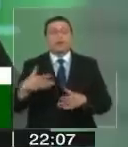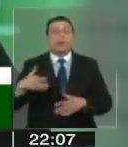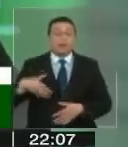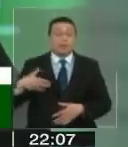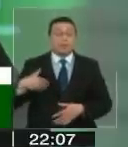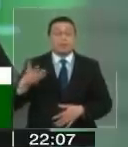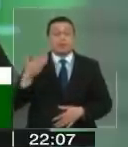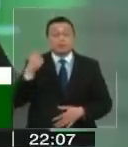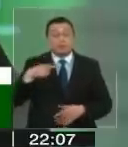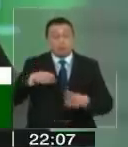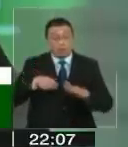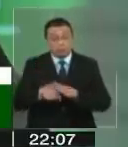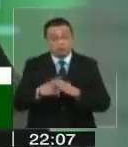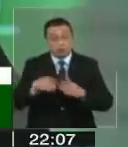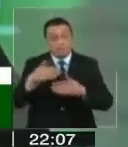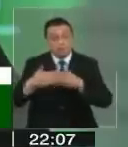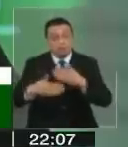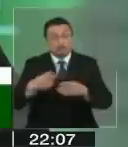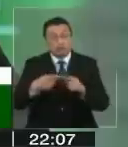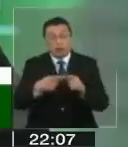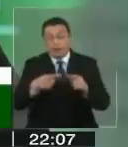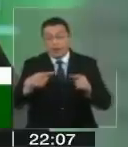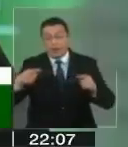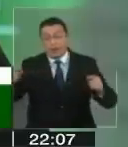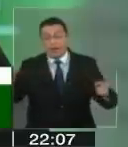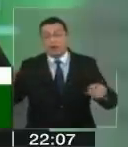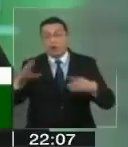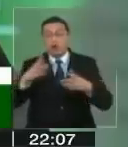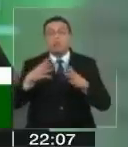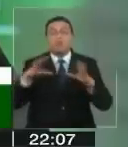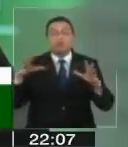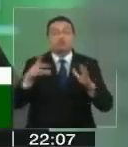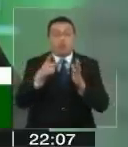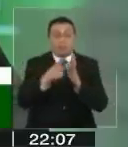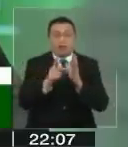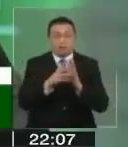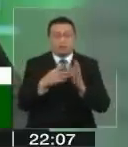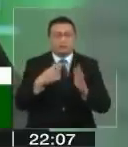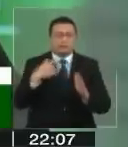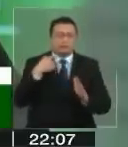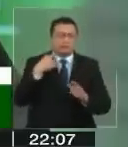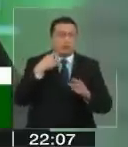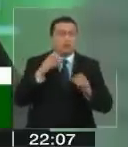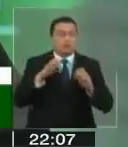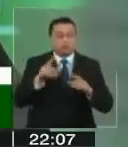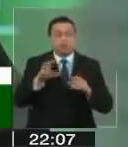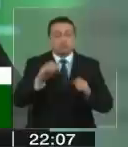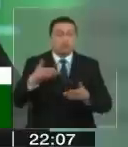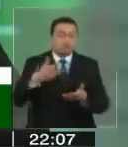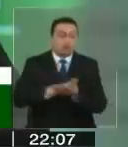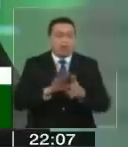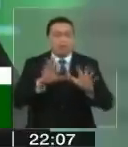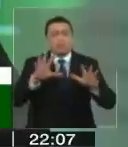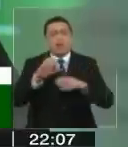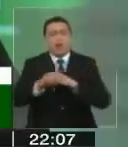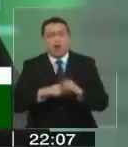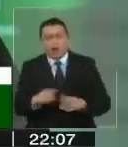Lamentablemente, cuando uno entra en este proceso de diagnóstico largo, tengo muchos diagnósticos que son súper drásticos, o sea, entre ellos que iba a fallecer a los 10